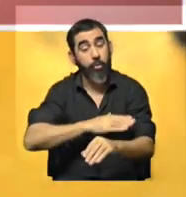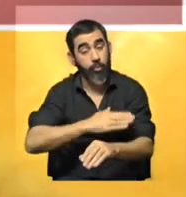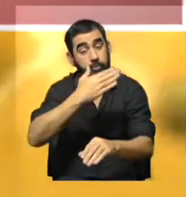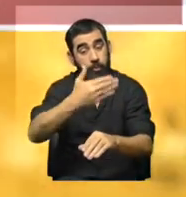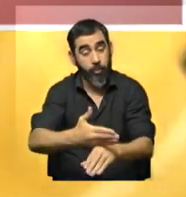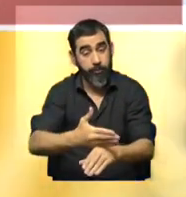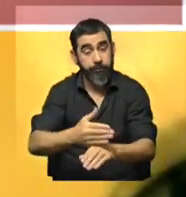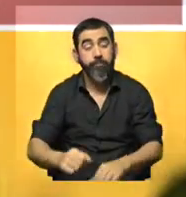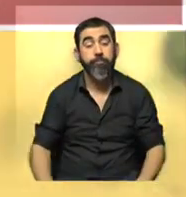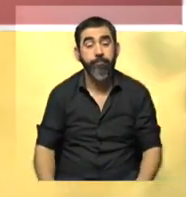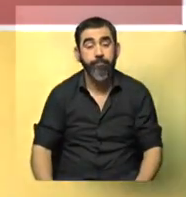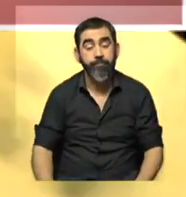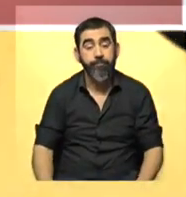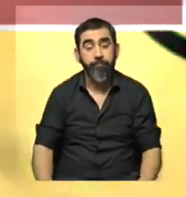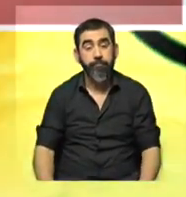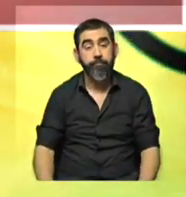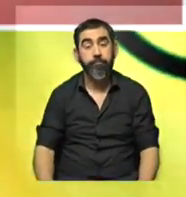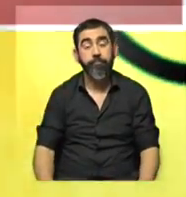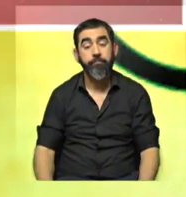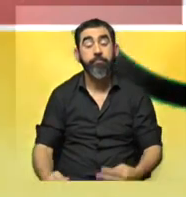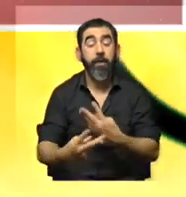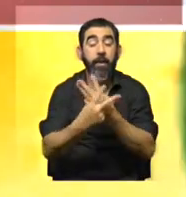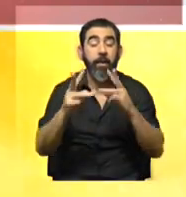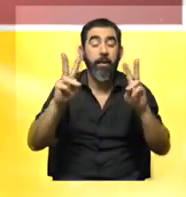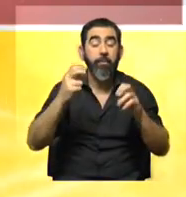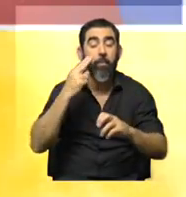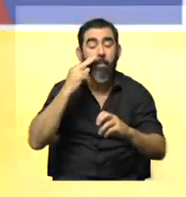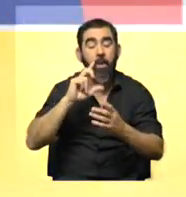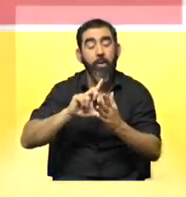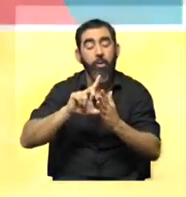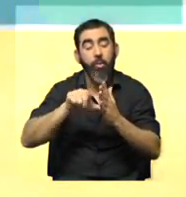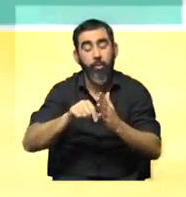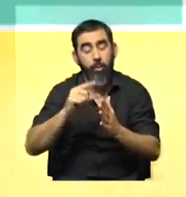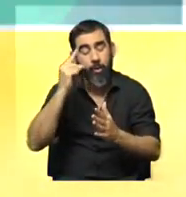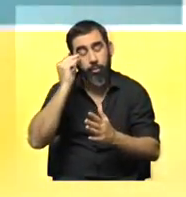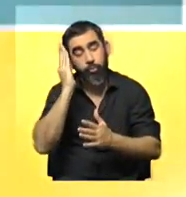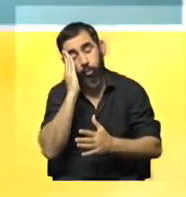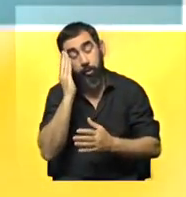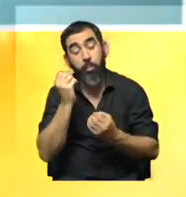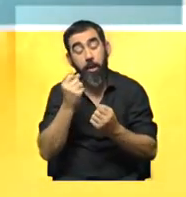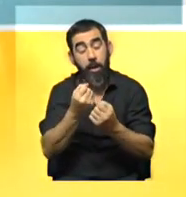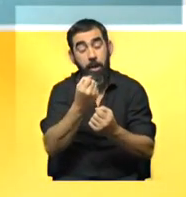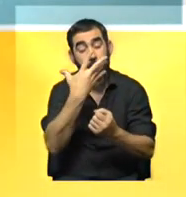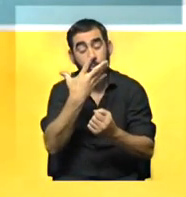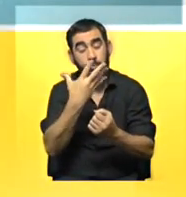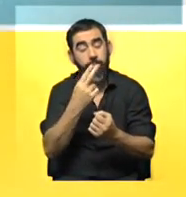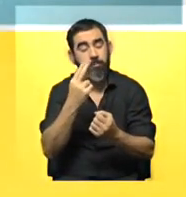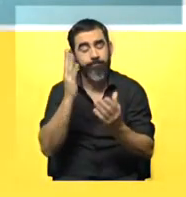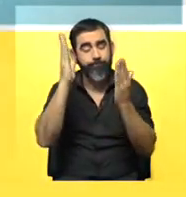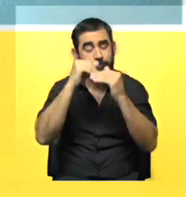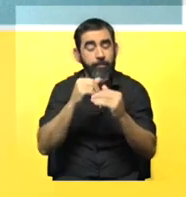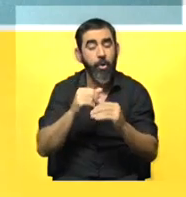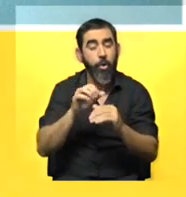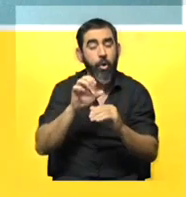en general están vinculadas al atraso del sueño, porque justamente la luz inhibe la secreción de una